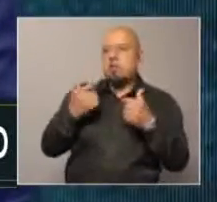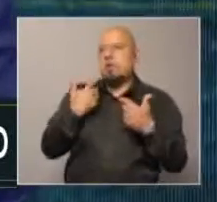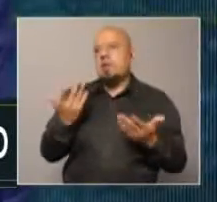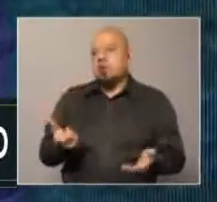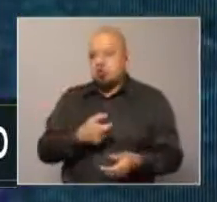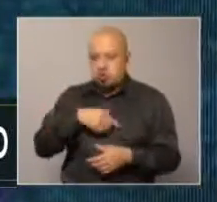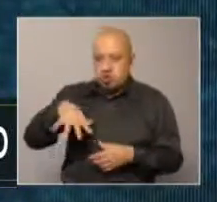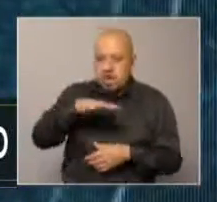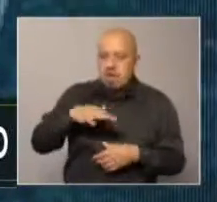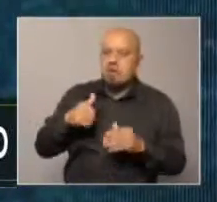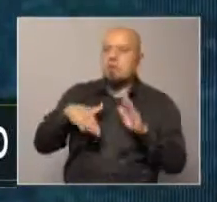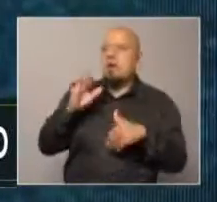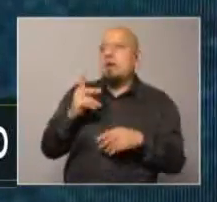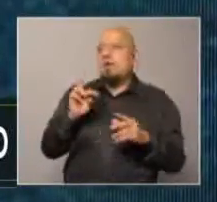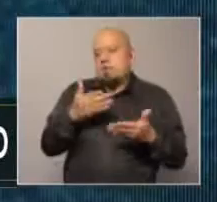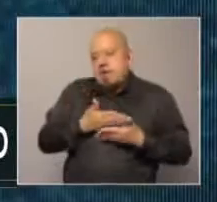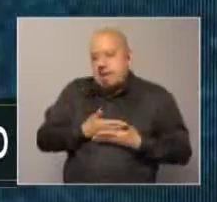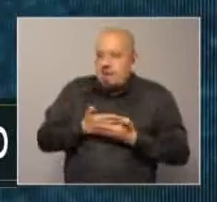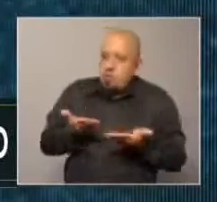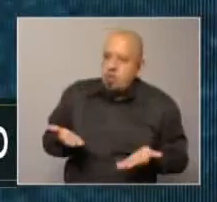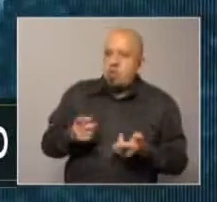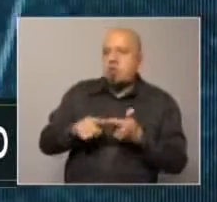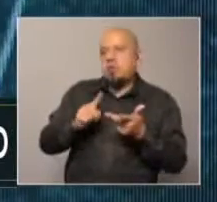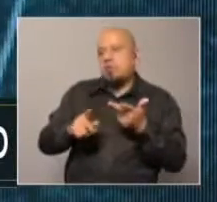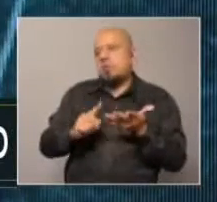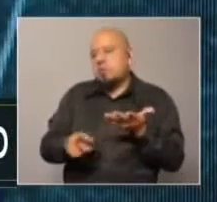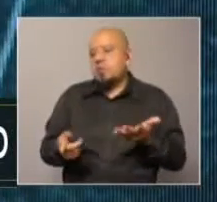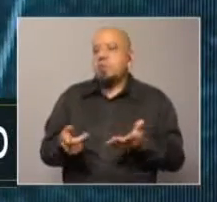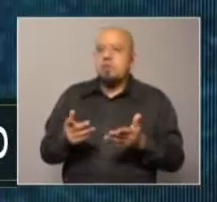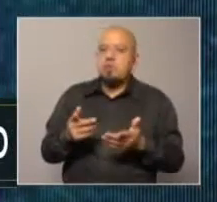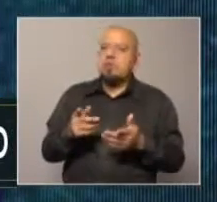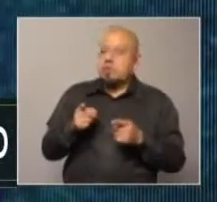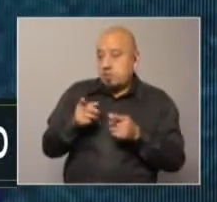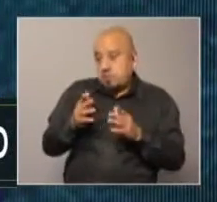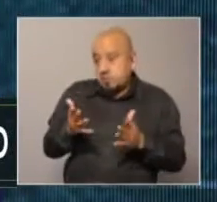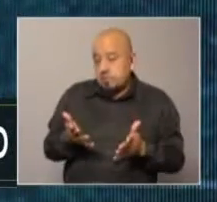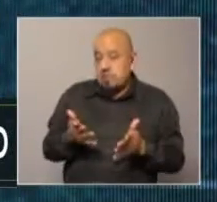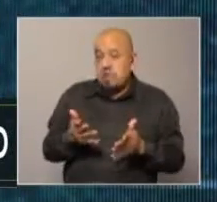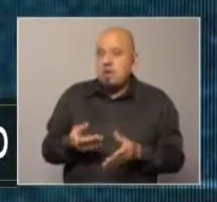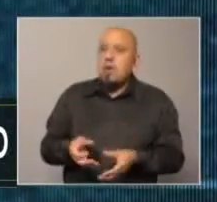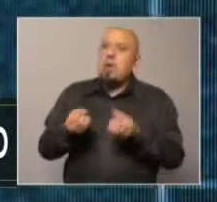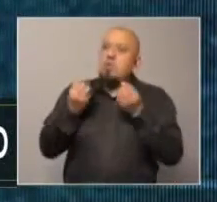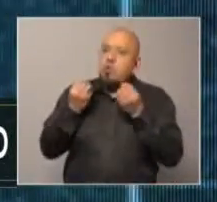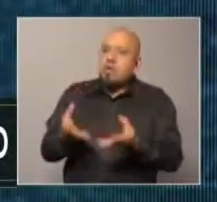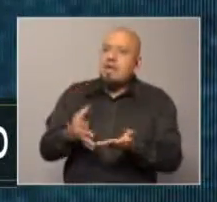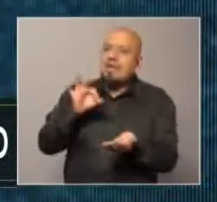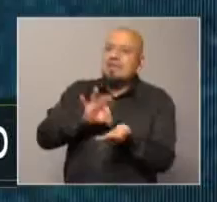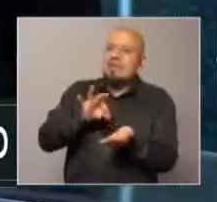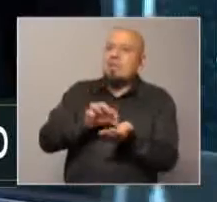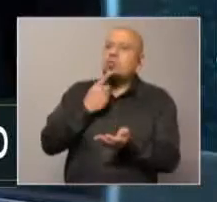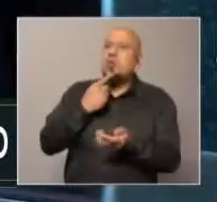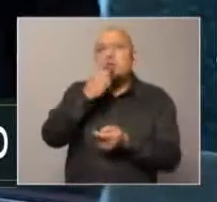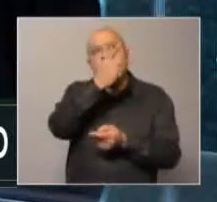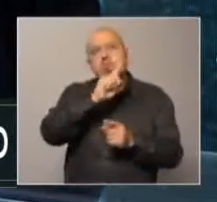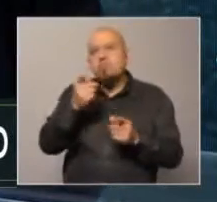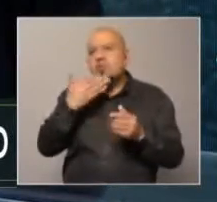atención, el cariño, el amparo, el protegerlos? ¿Por qué el sistema político no lo entiende?